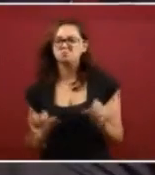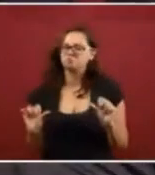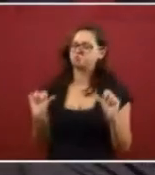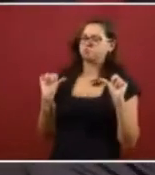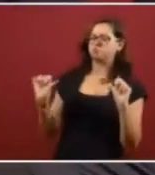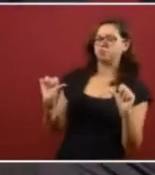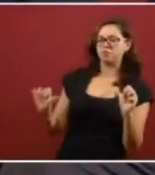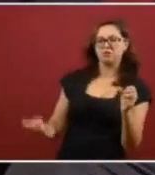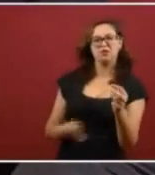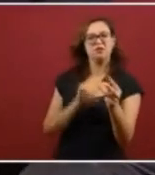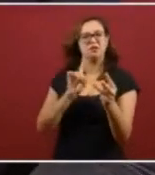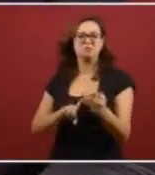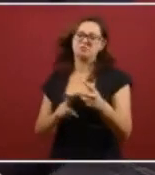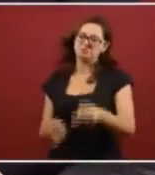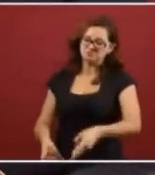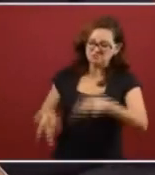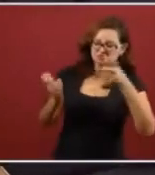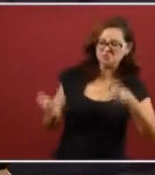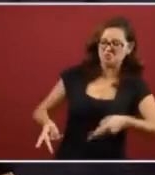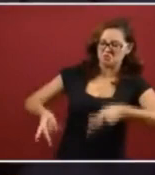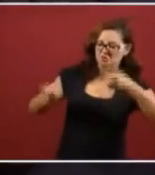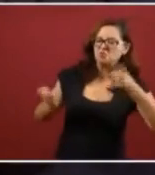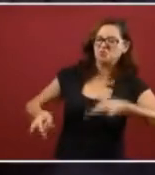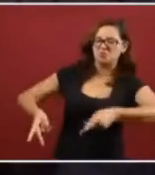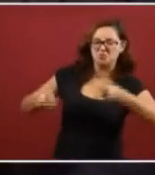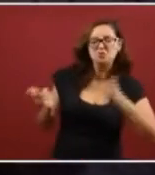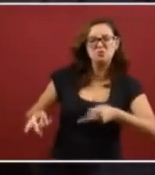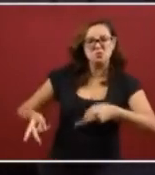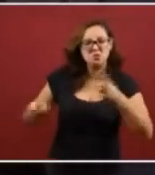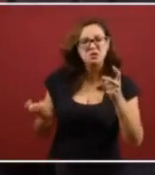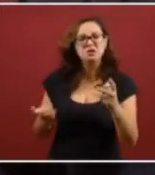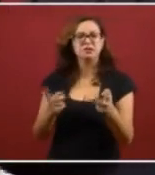the se habla de que